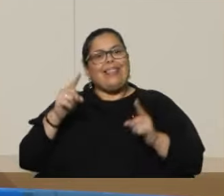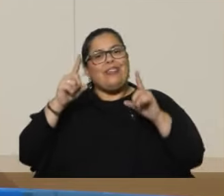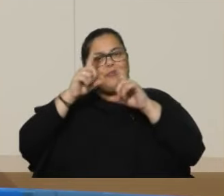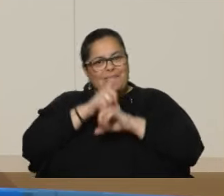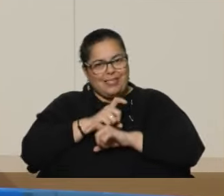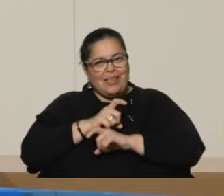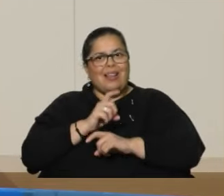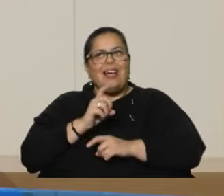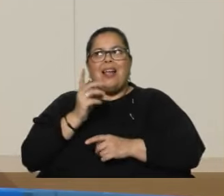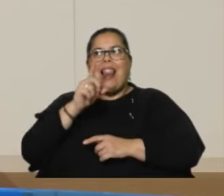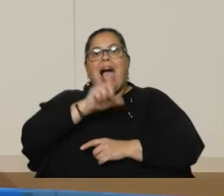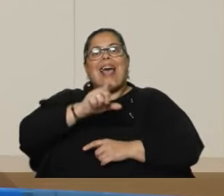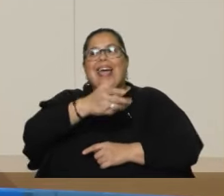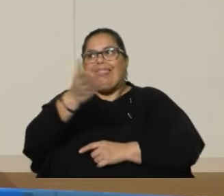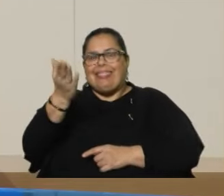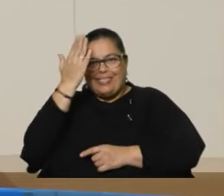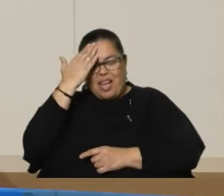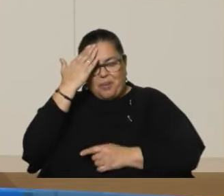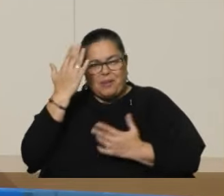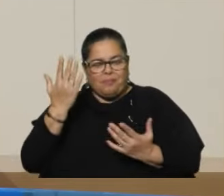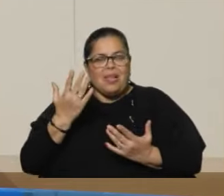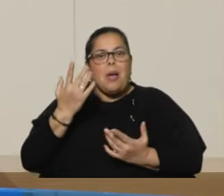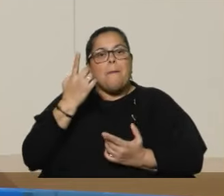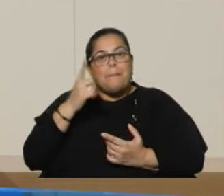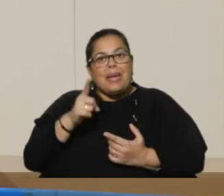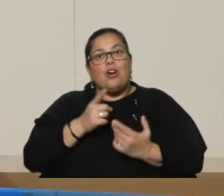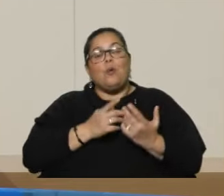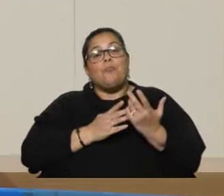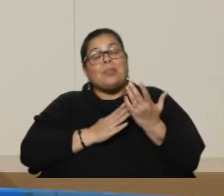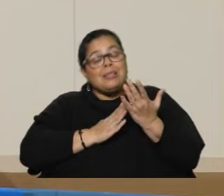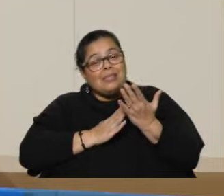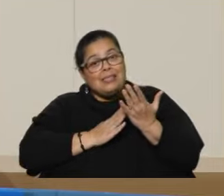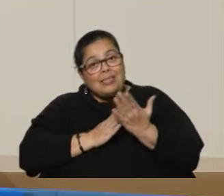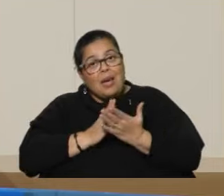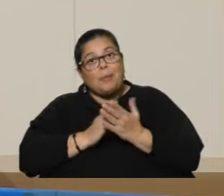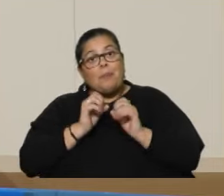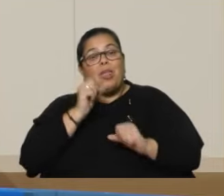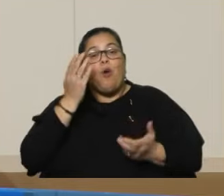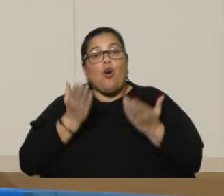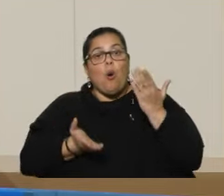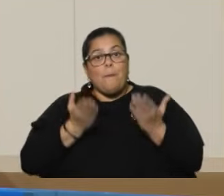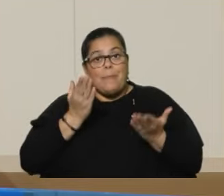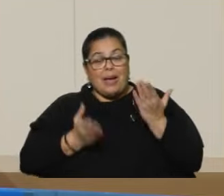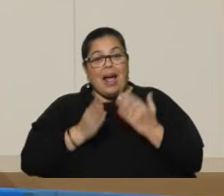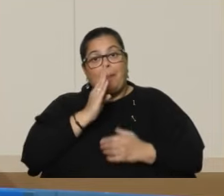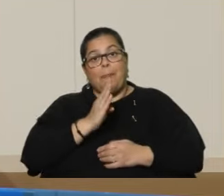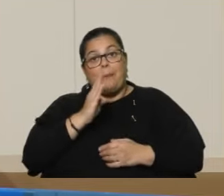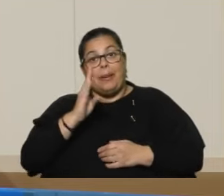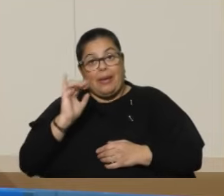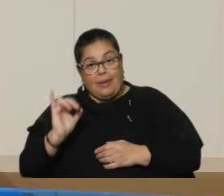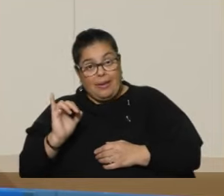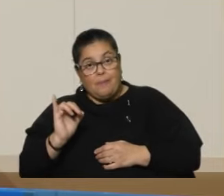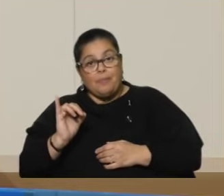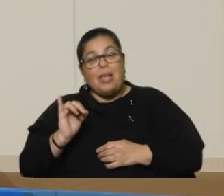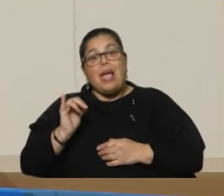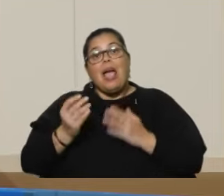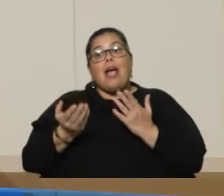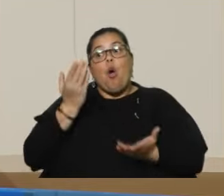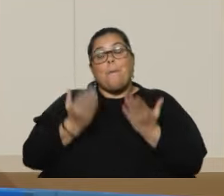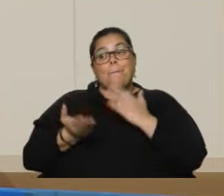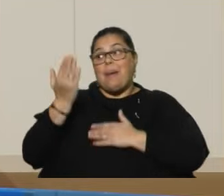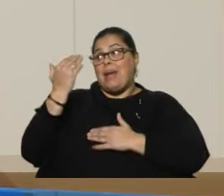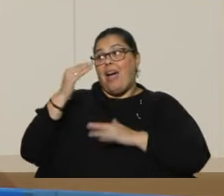antiintuitivo. Cualquier estimación razonable, y hay varias, comparando el PPI en estos años con lo que hizo los 10 años anteriores,